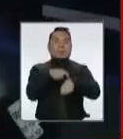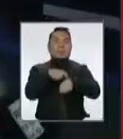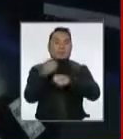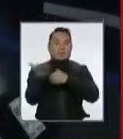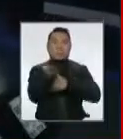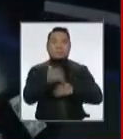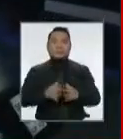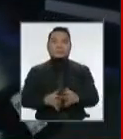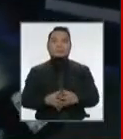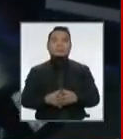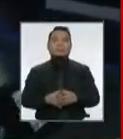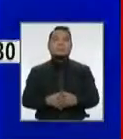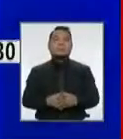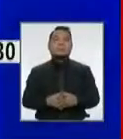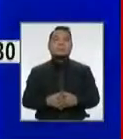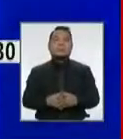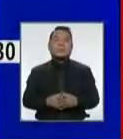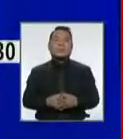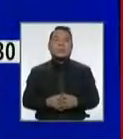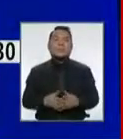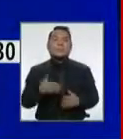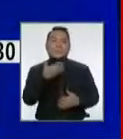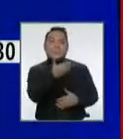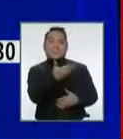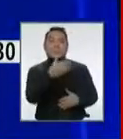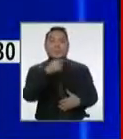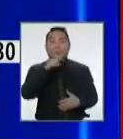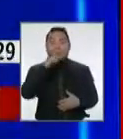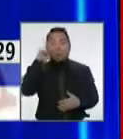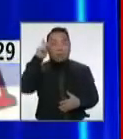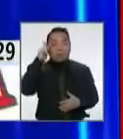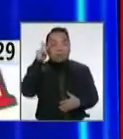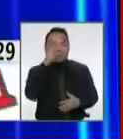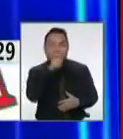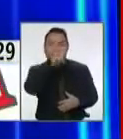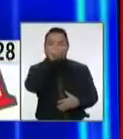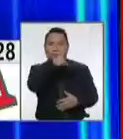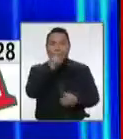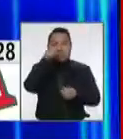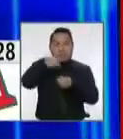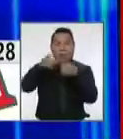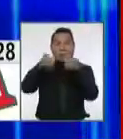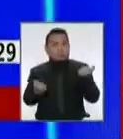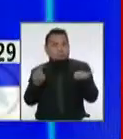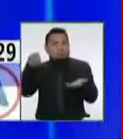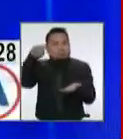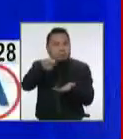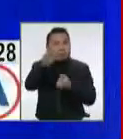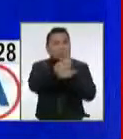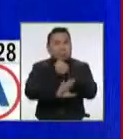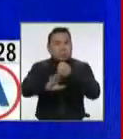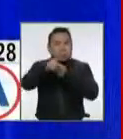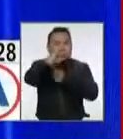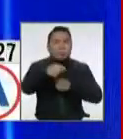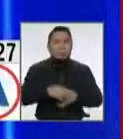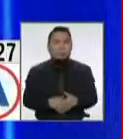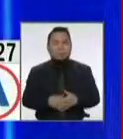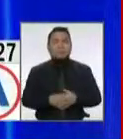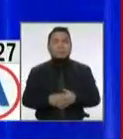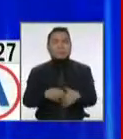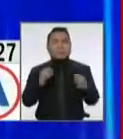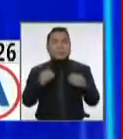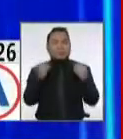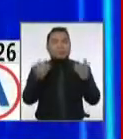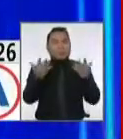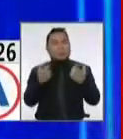tiene que ver también con el sentido de la retórica de las candidatas. Creo que si sumamos el debate pasado con este debate,